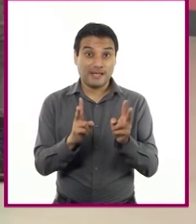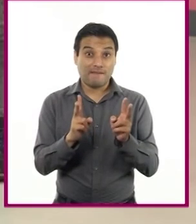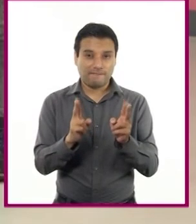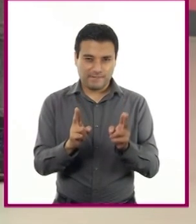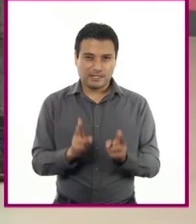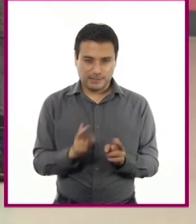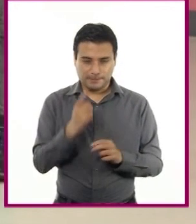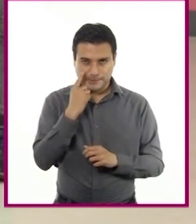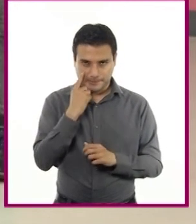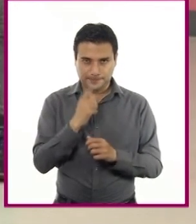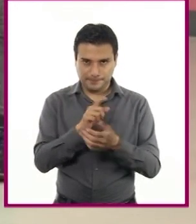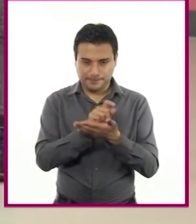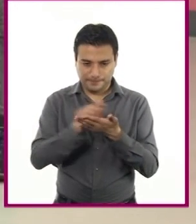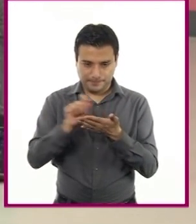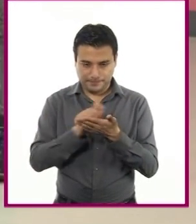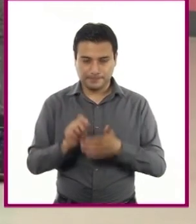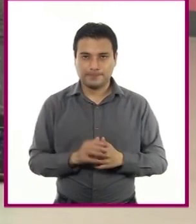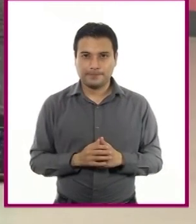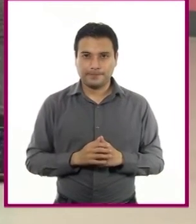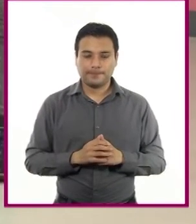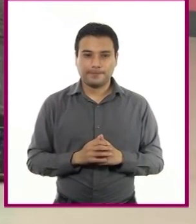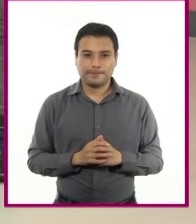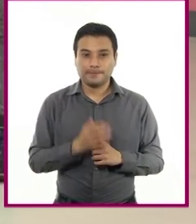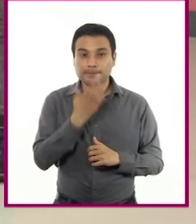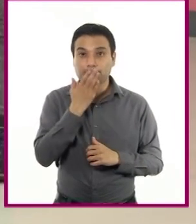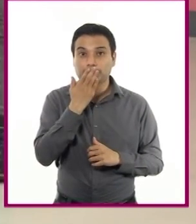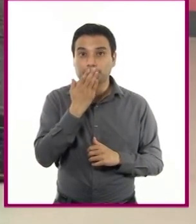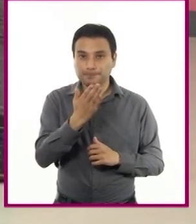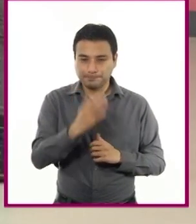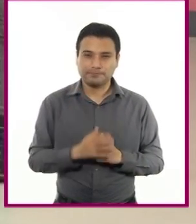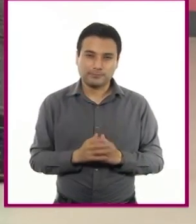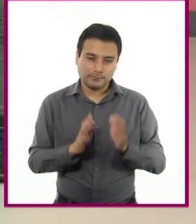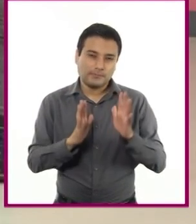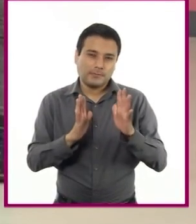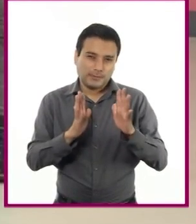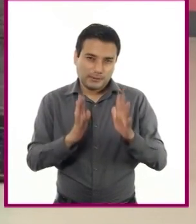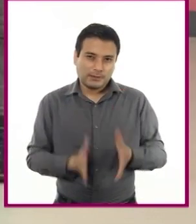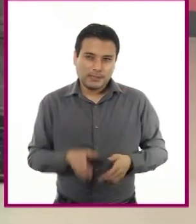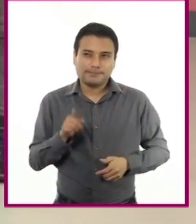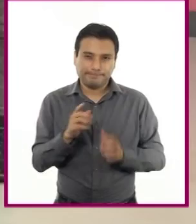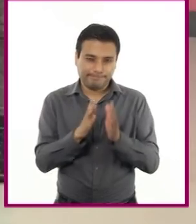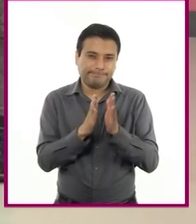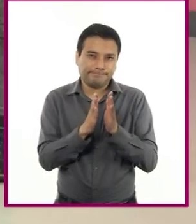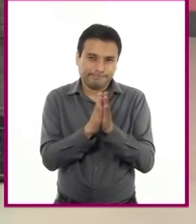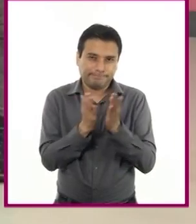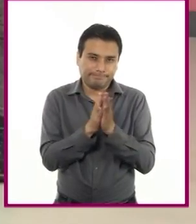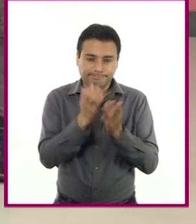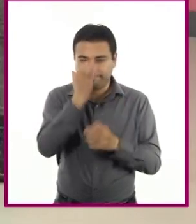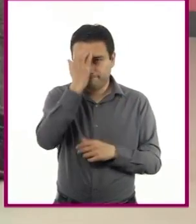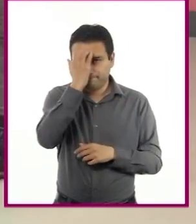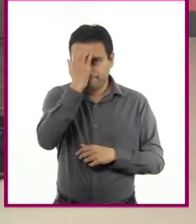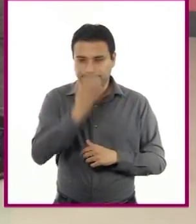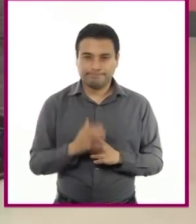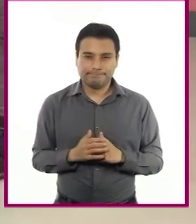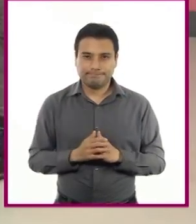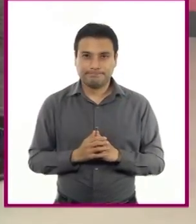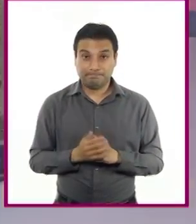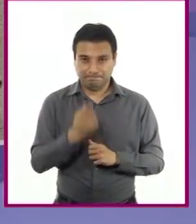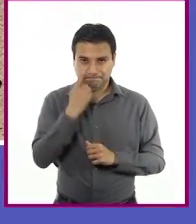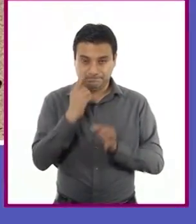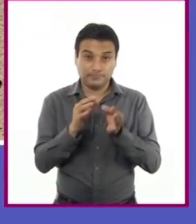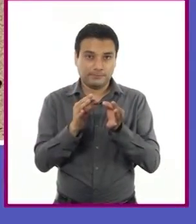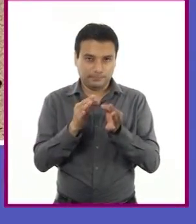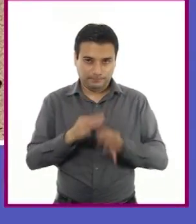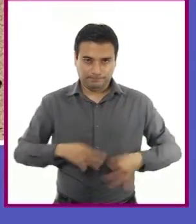texto. Muy bien. Además, ya conoces más de la obra. Mire, me parece muy